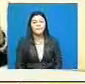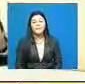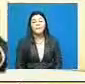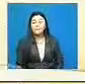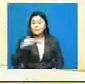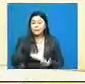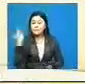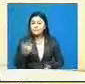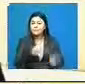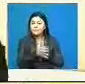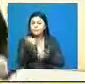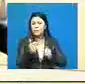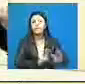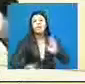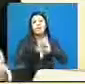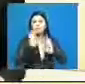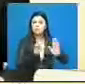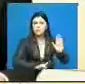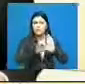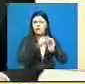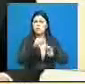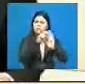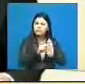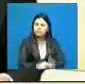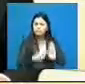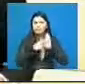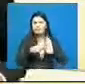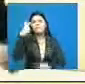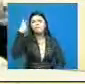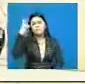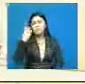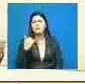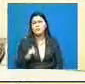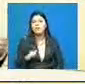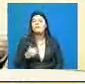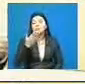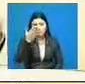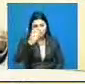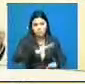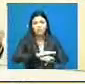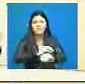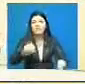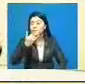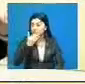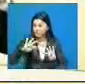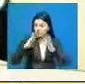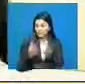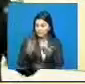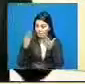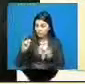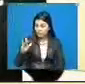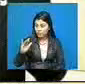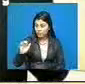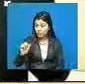Reforzada posteriormente por la ley que estableció la regla fiscal. Y permítame decirle, senador Duque, la